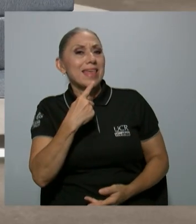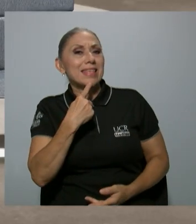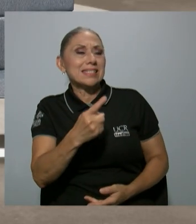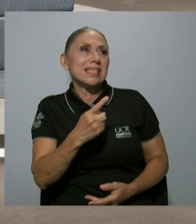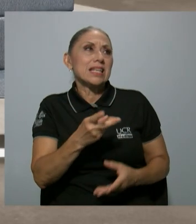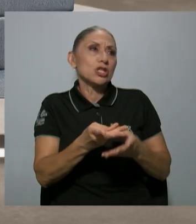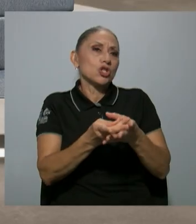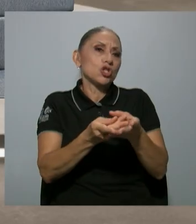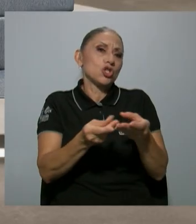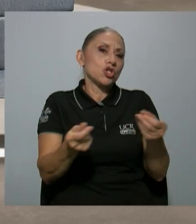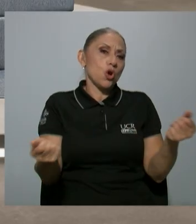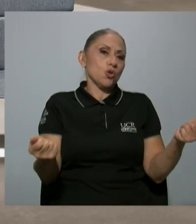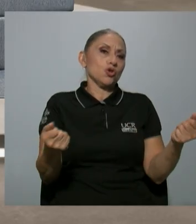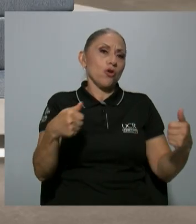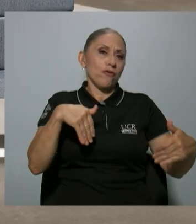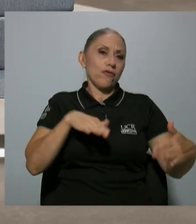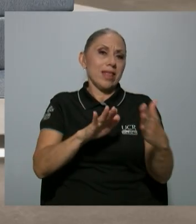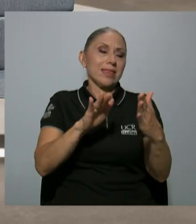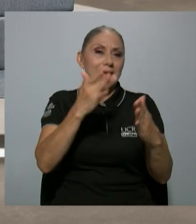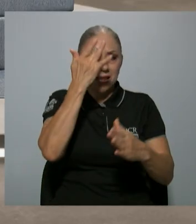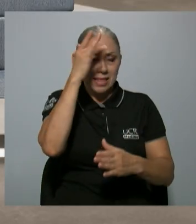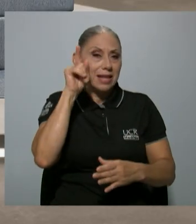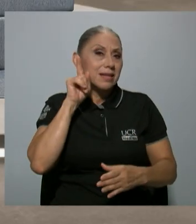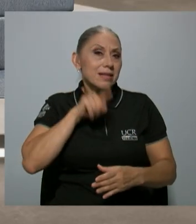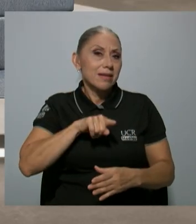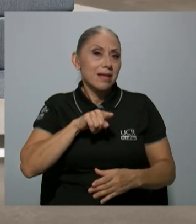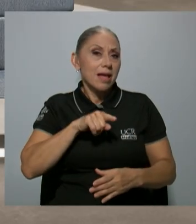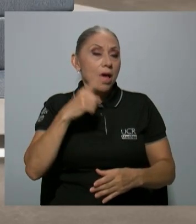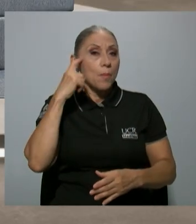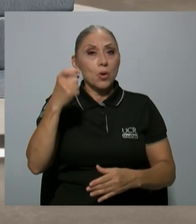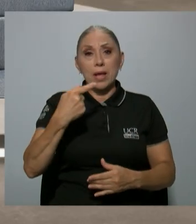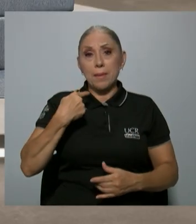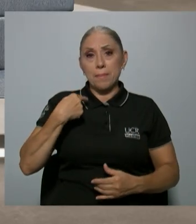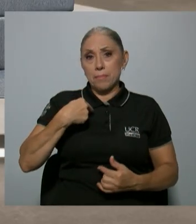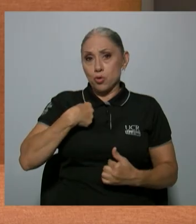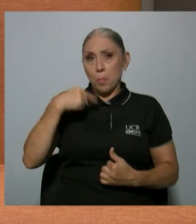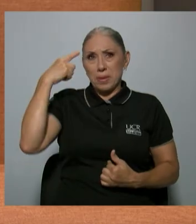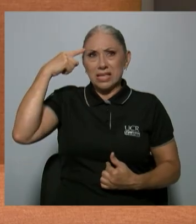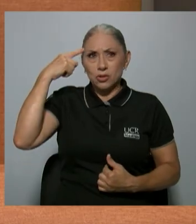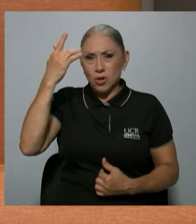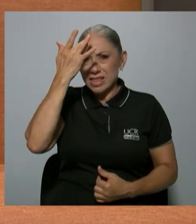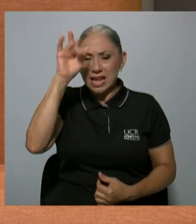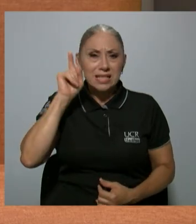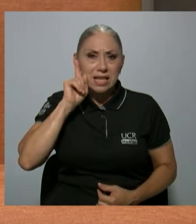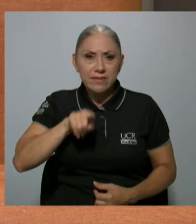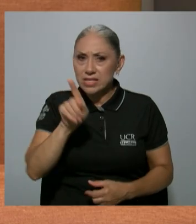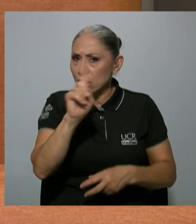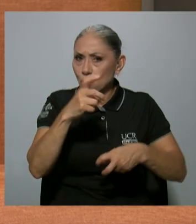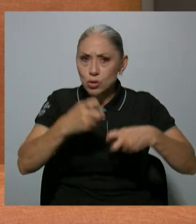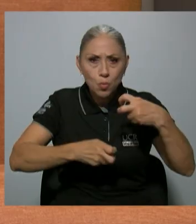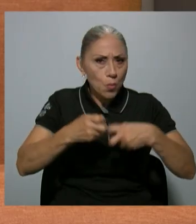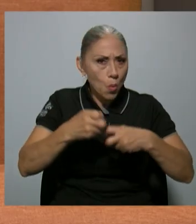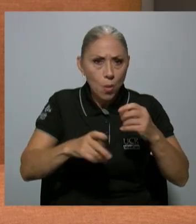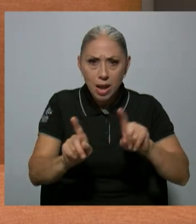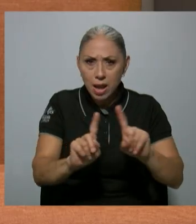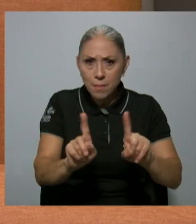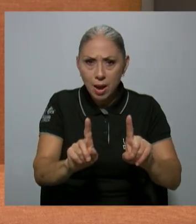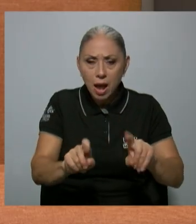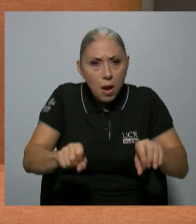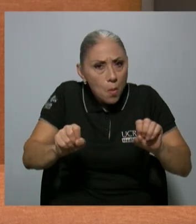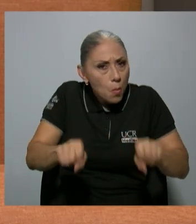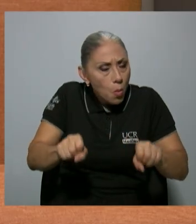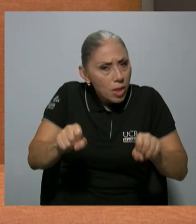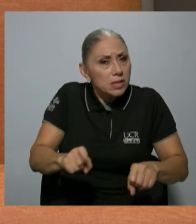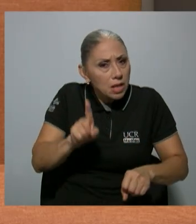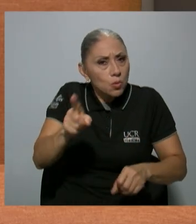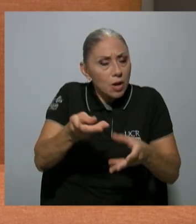la inteligencia artificial, porque para mí la inteligencia artificial no es un problema como tal. Yo creo que puede ser una solución si se gobierna